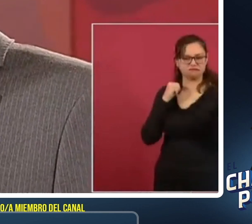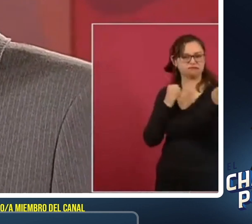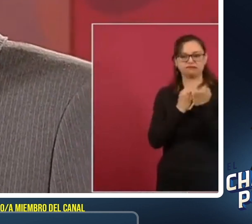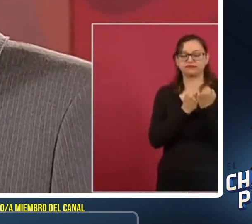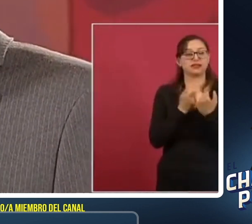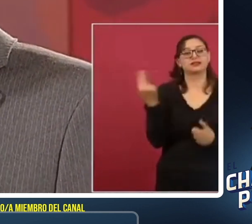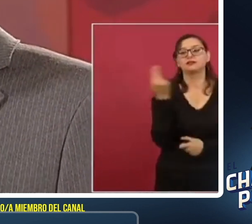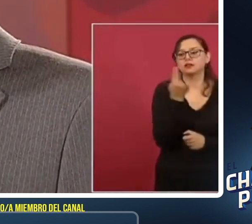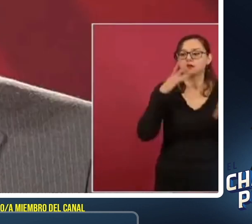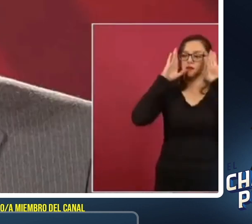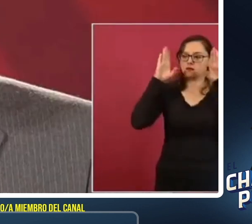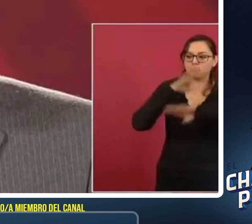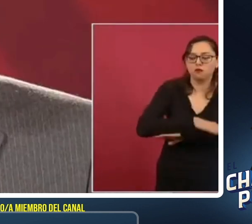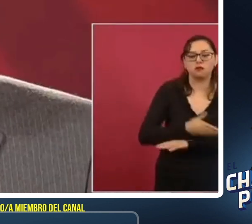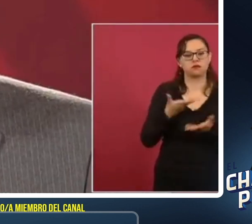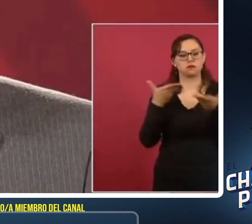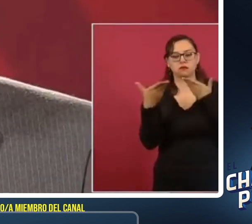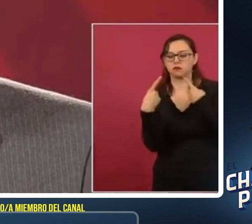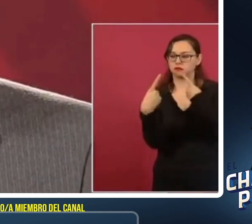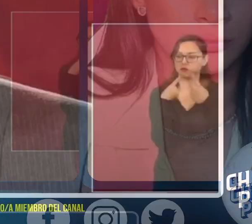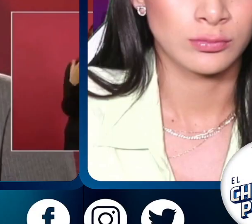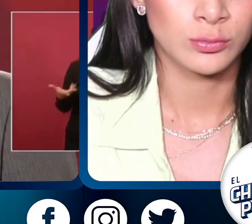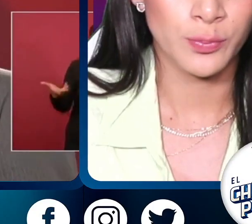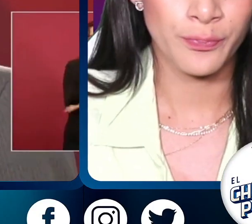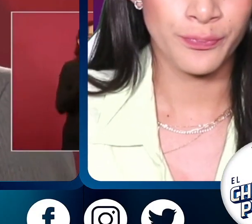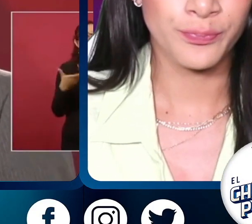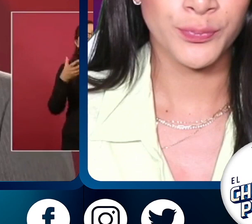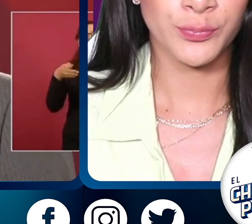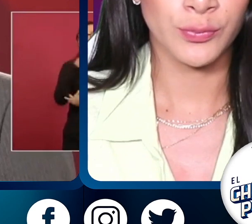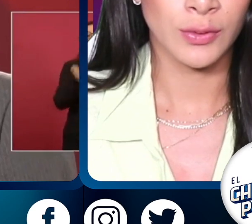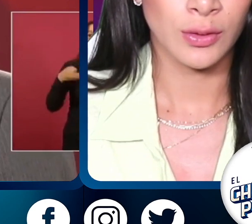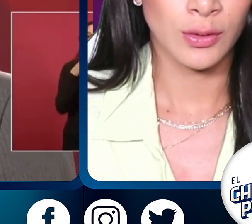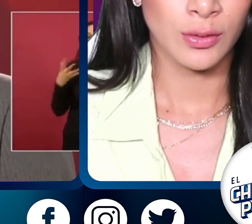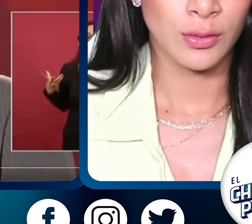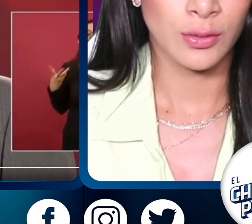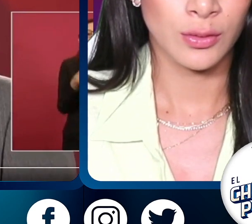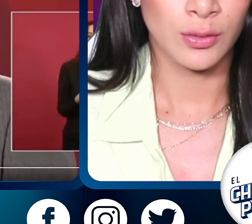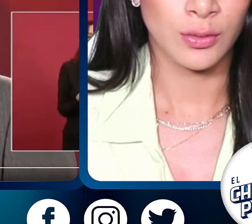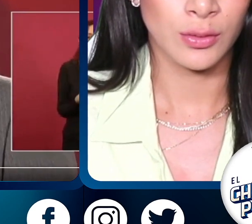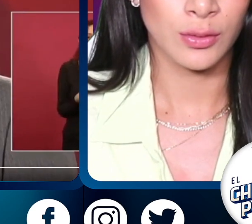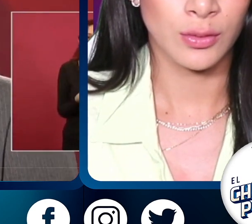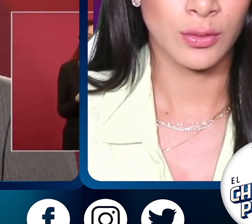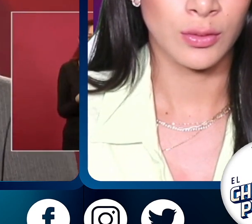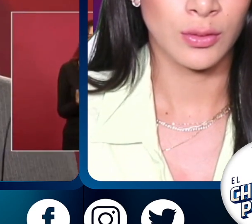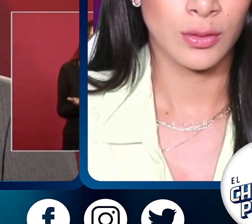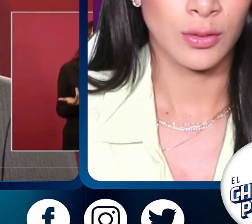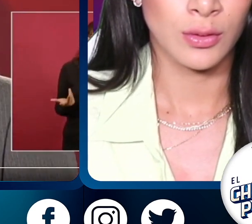escuchándonos, dialogándonos, pero no excluyendo a nadie. Además, nadie tiene el derecho